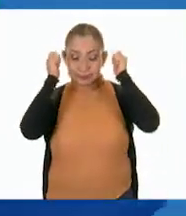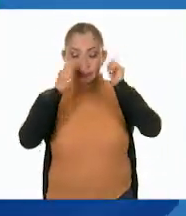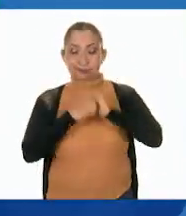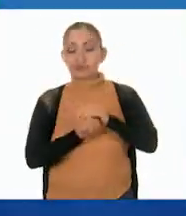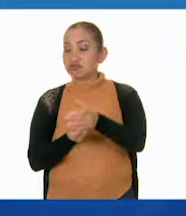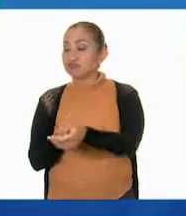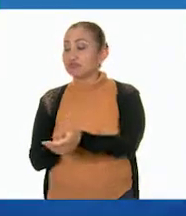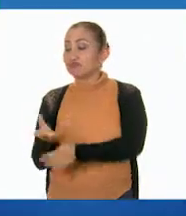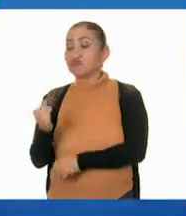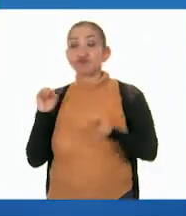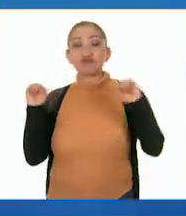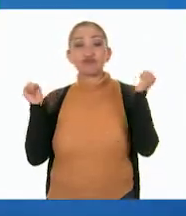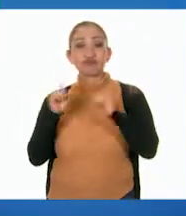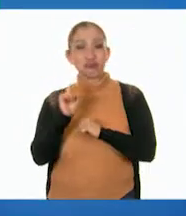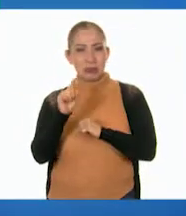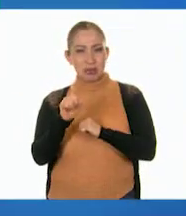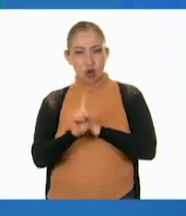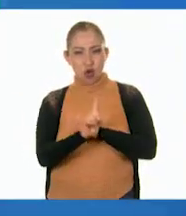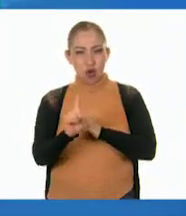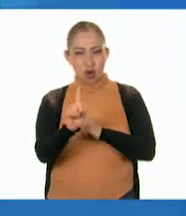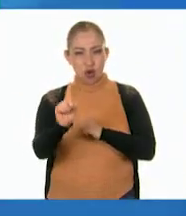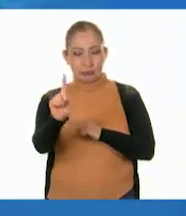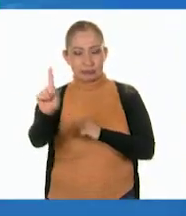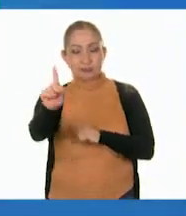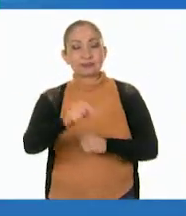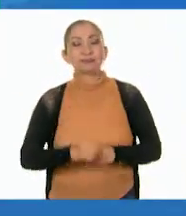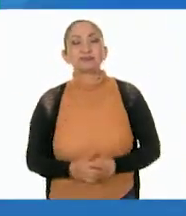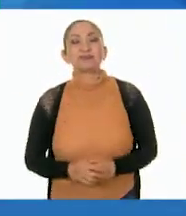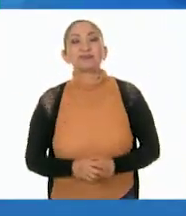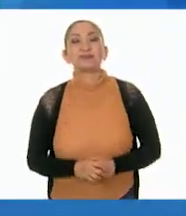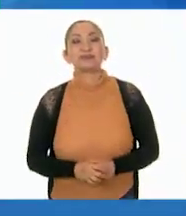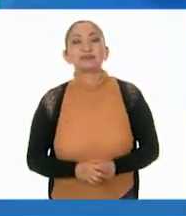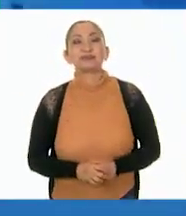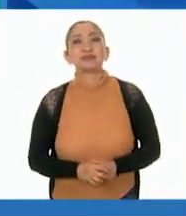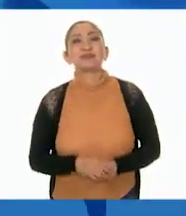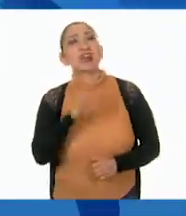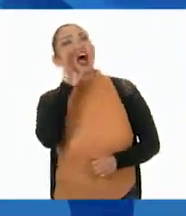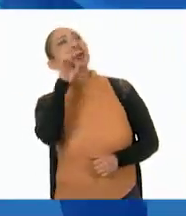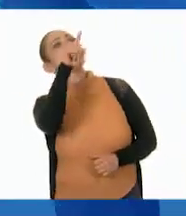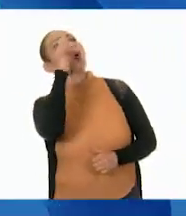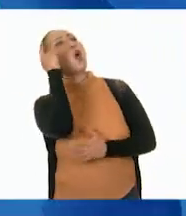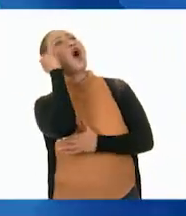y salió a toda velocidad por el mismo camino que había llegado. ¡Ey, tú,